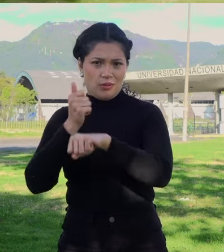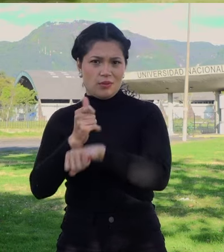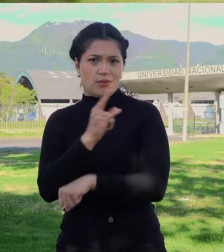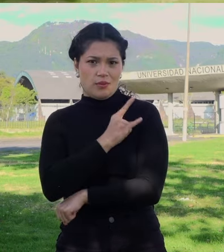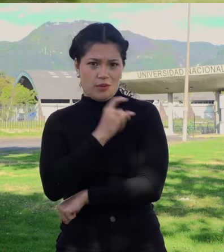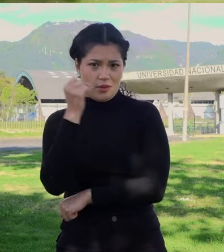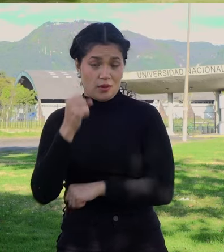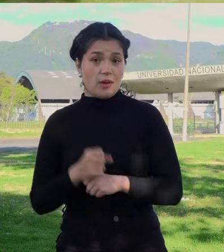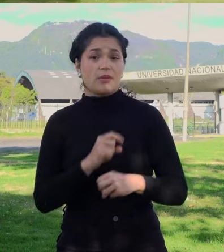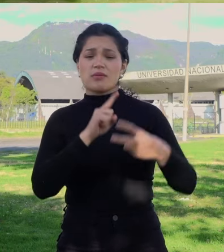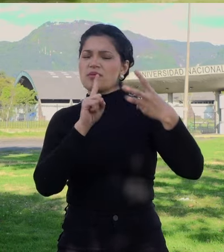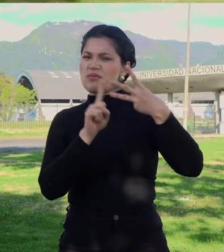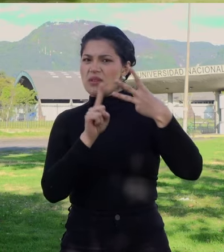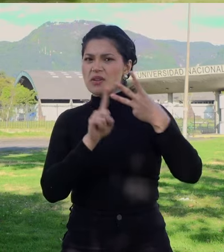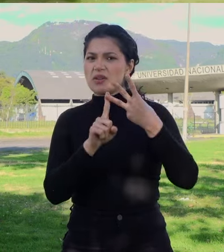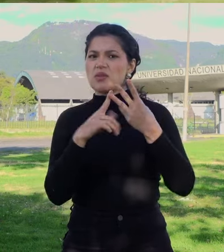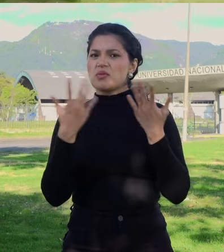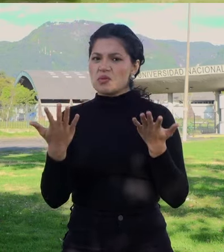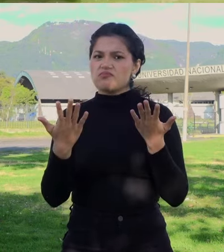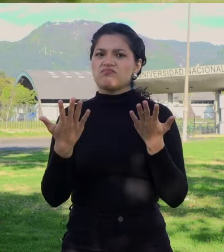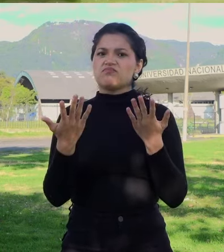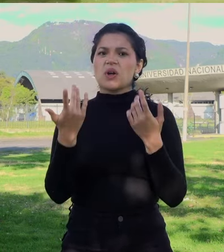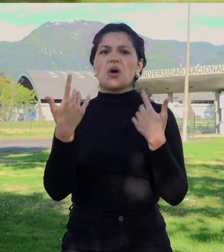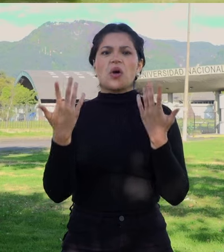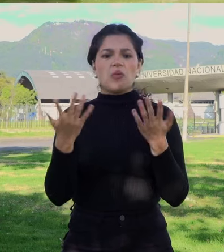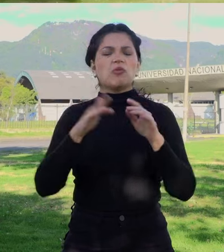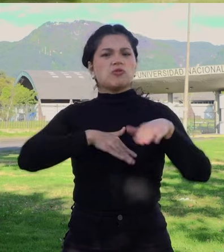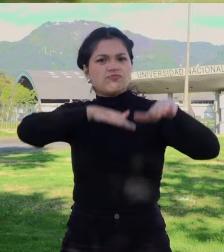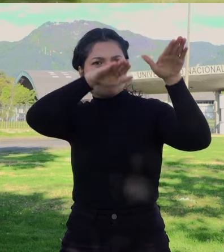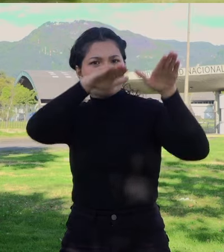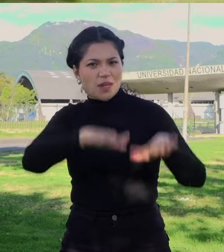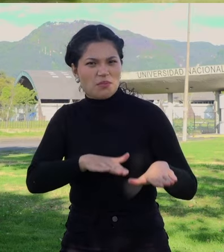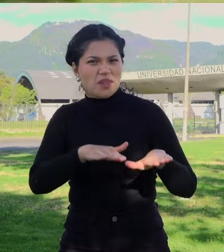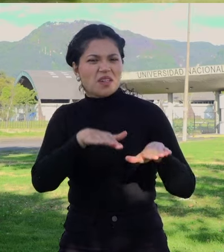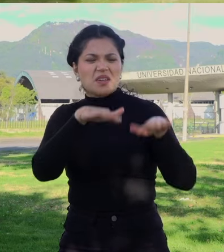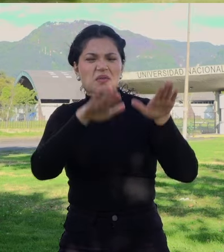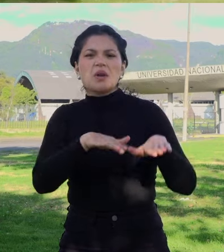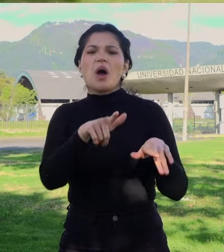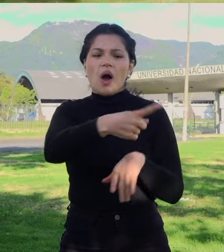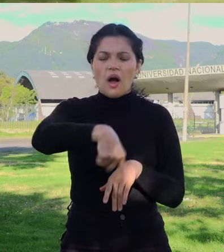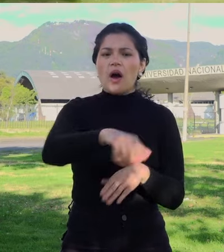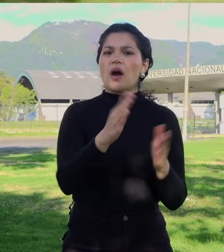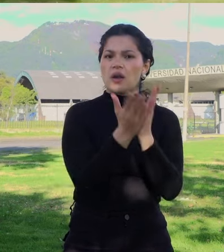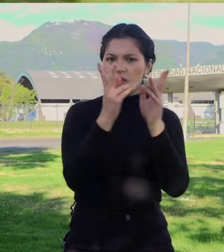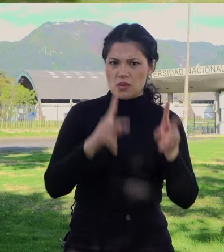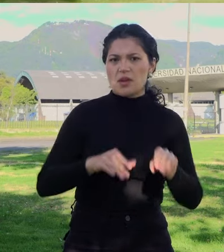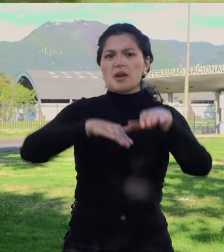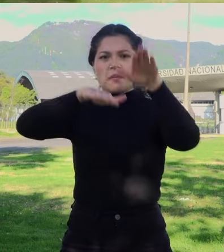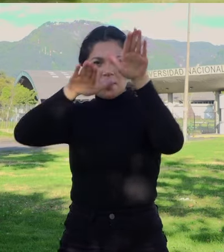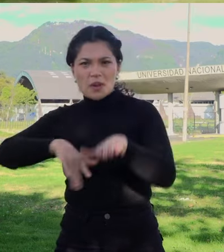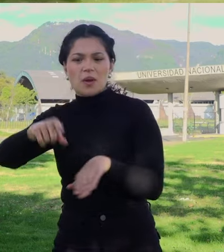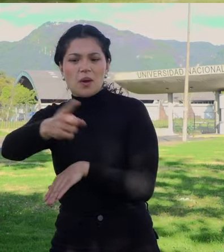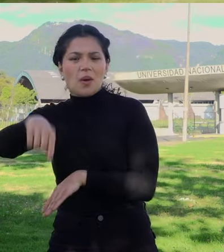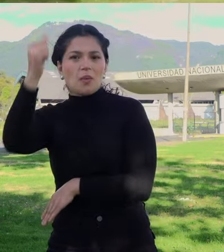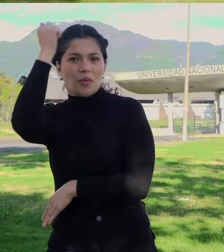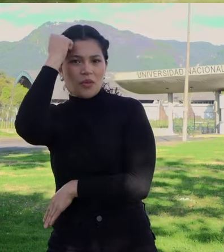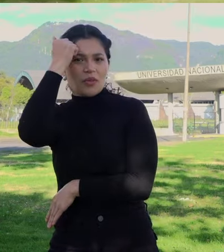Nacional, y el tercero, el carácter de la representación estudiantil, de la representación profesoral, pero